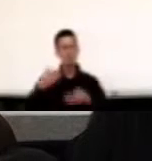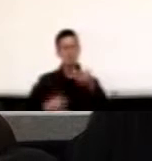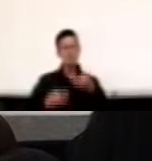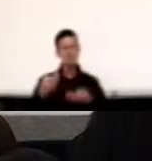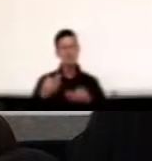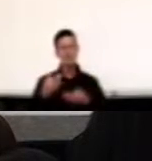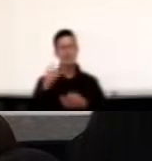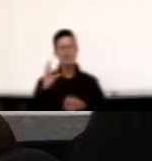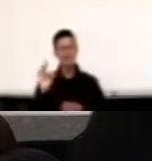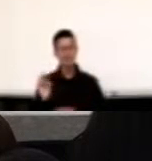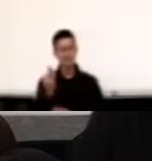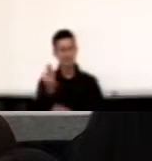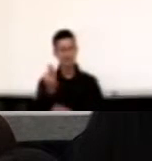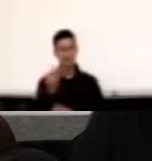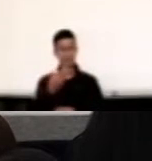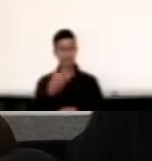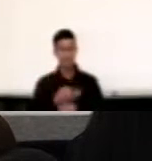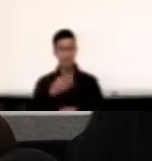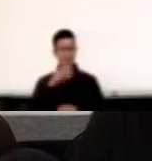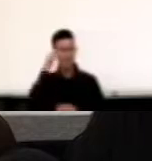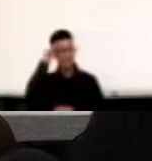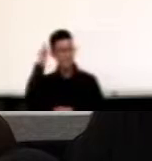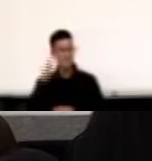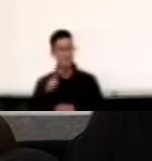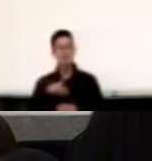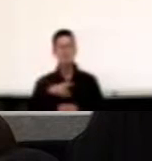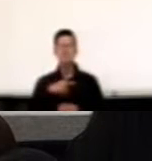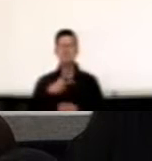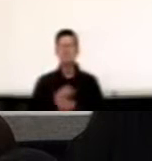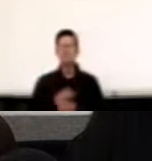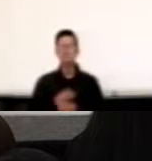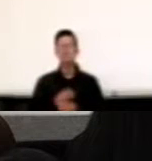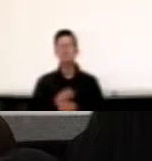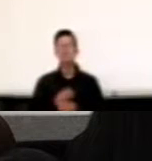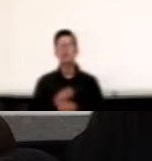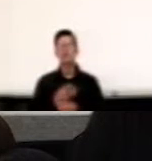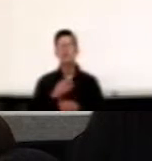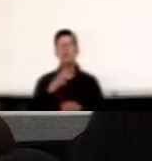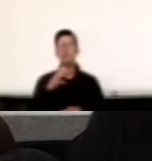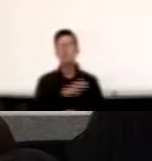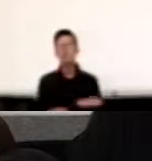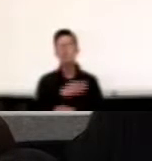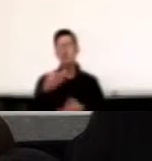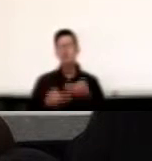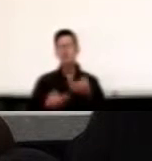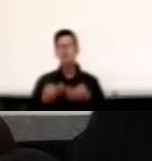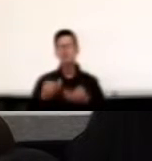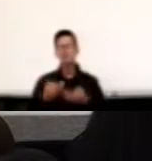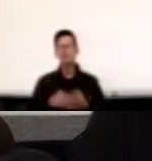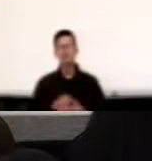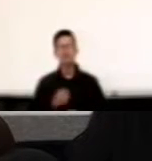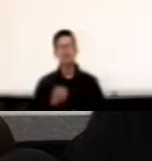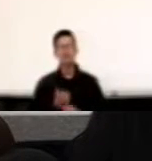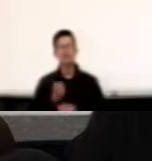la maestría en Derecho Procesal Judicial en la Escuela de Estudios de Investigación Judicial del Poder Judicial del Estado de Guanajuato.